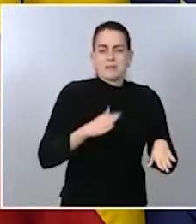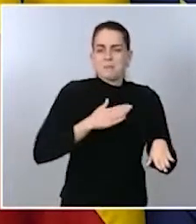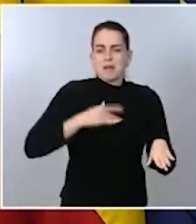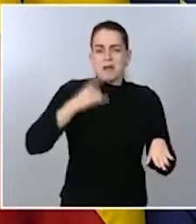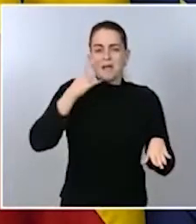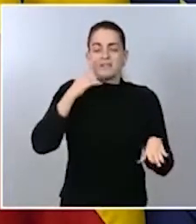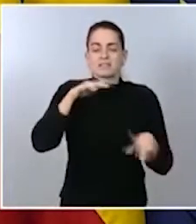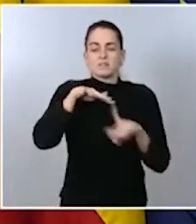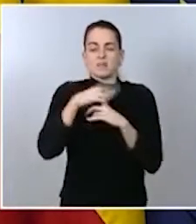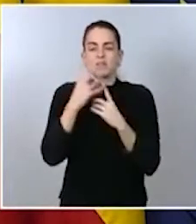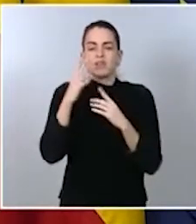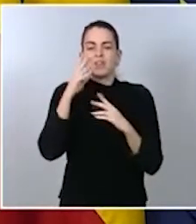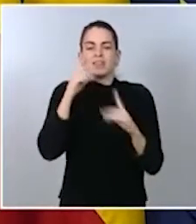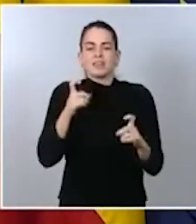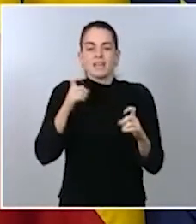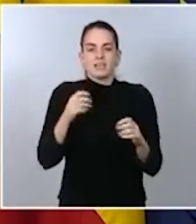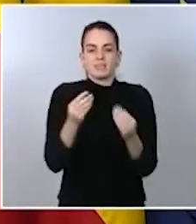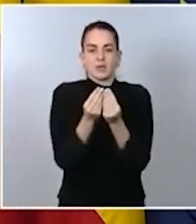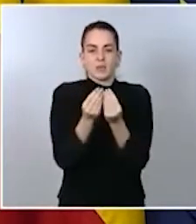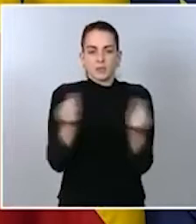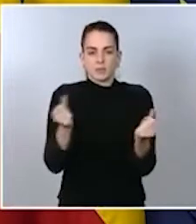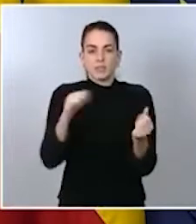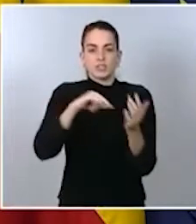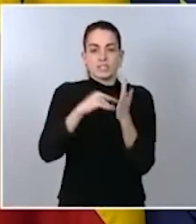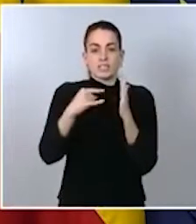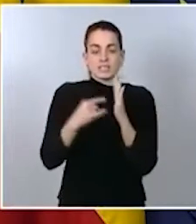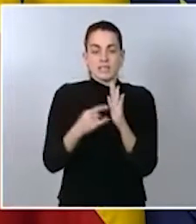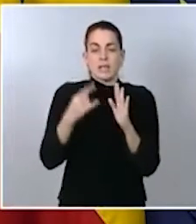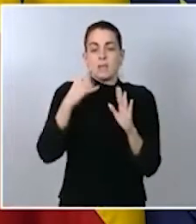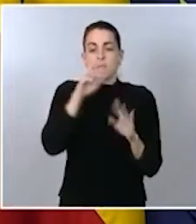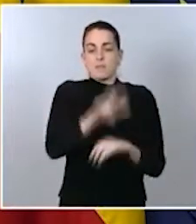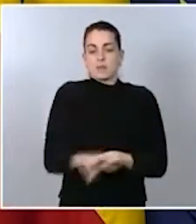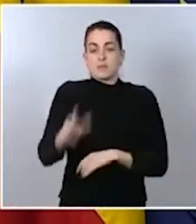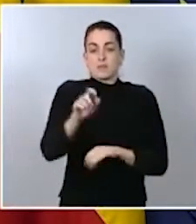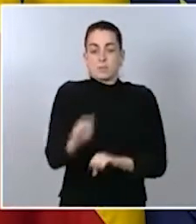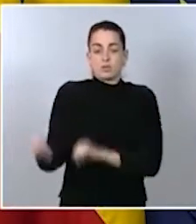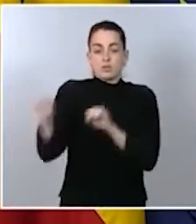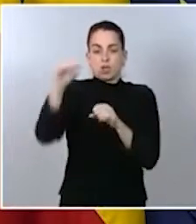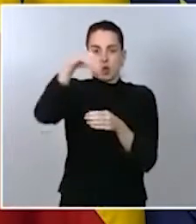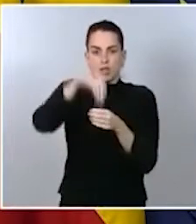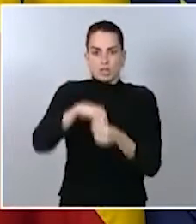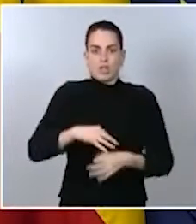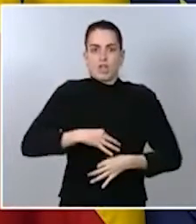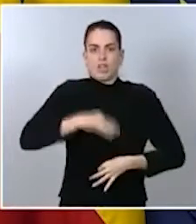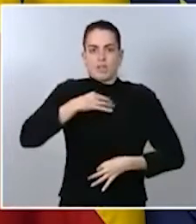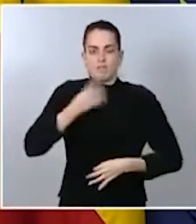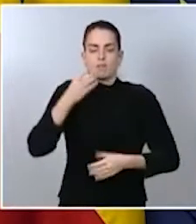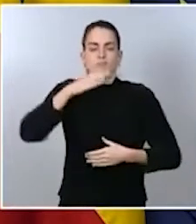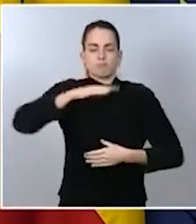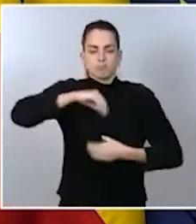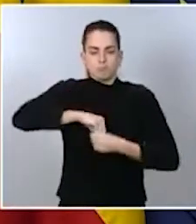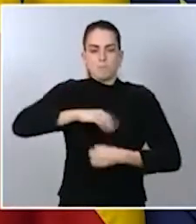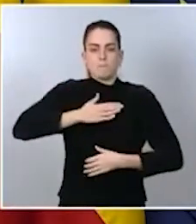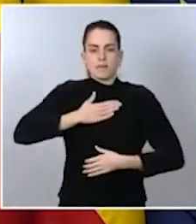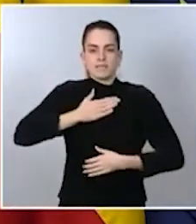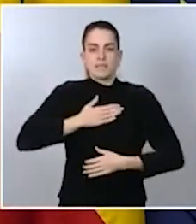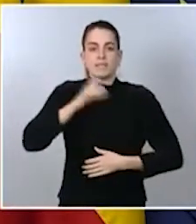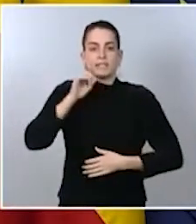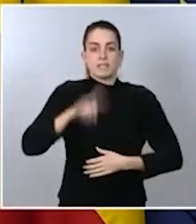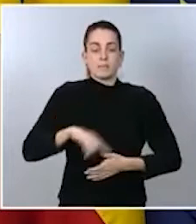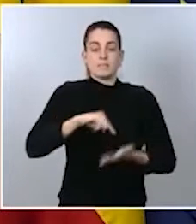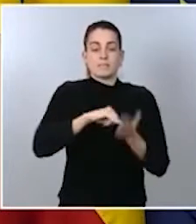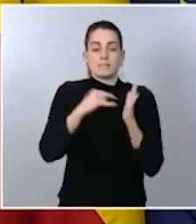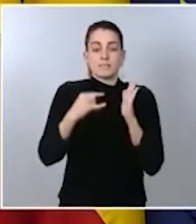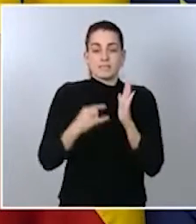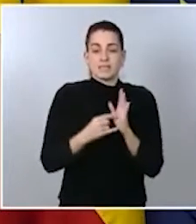forman parte del sistema nacional de protección civil el estado quiero dejarlo claro ha desplegado todos los recursos